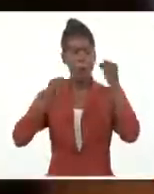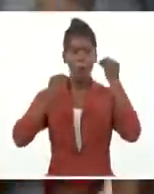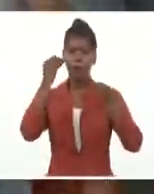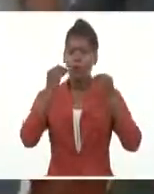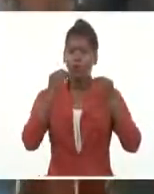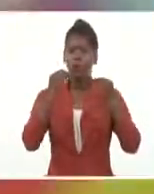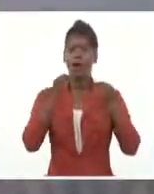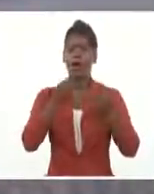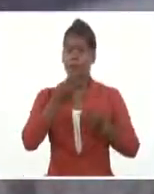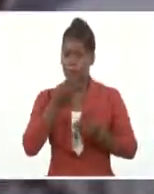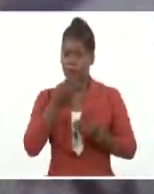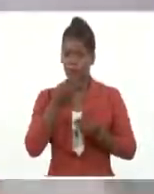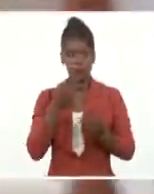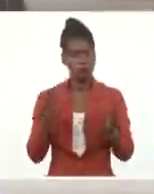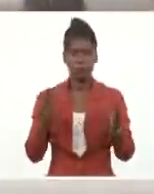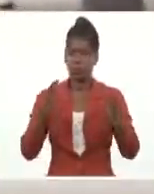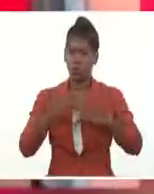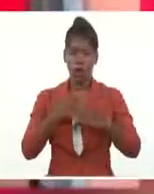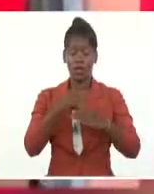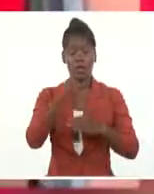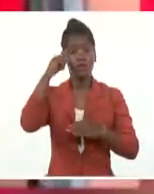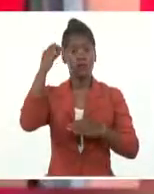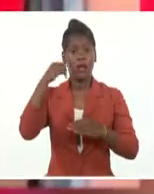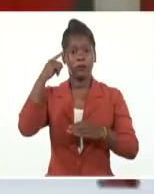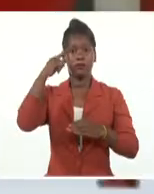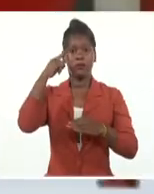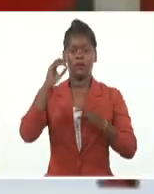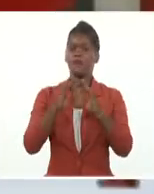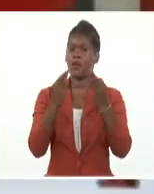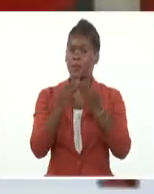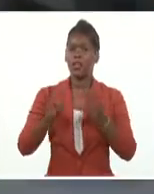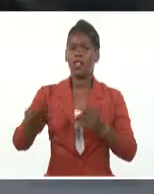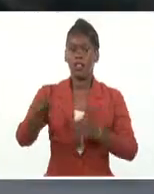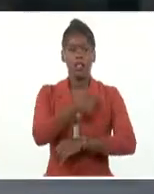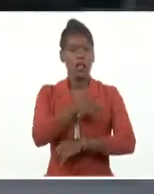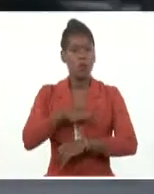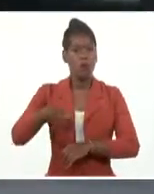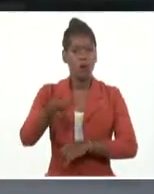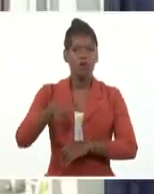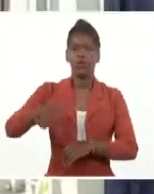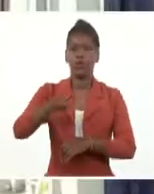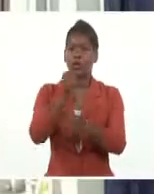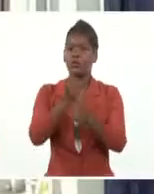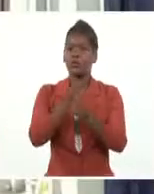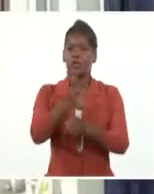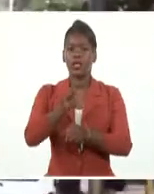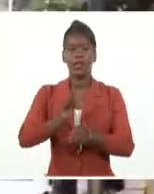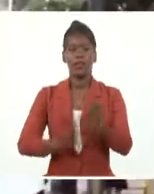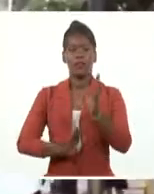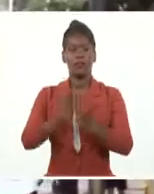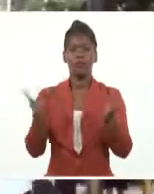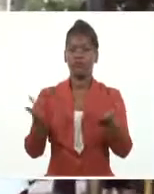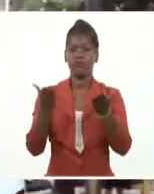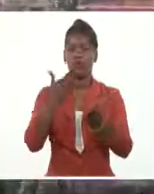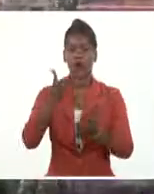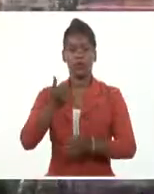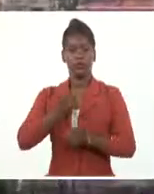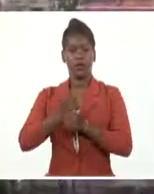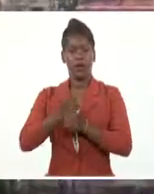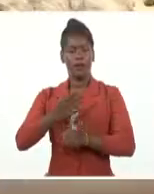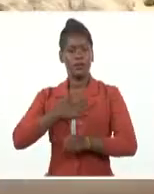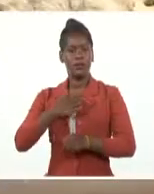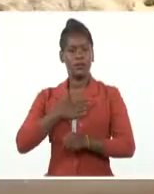la estabilidad de las familias cubanas, la prosperidad de los trabajadores por cuenta propia, el desarrollo armónico del país,